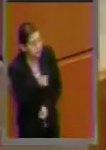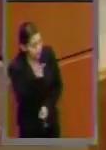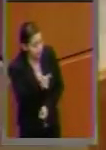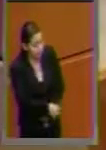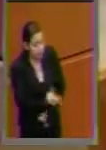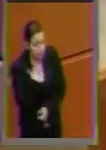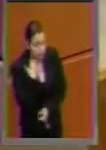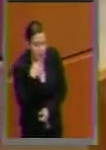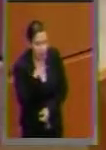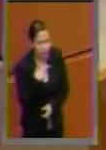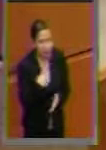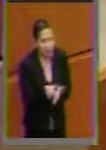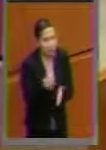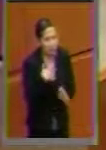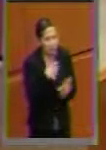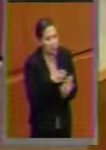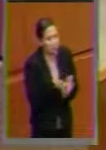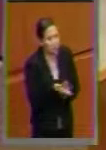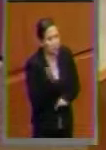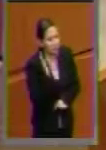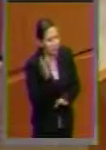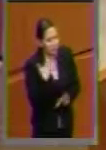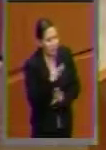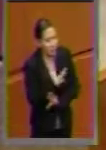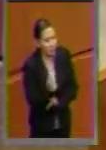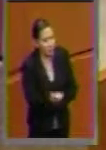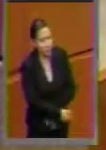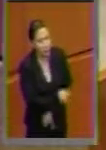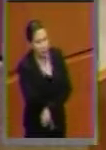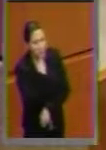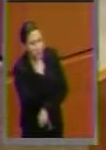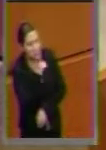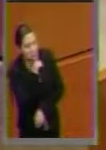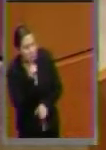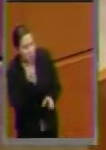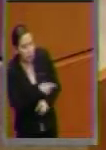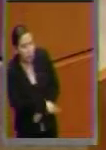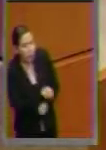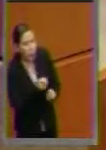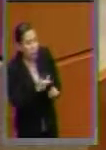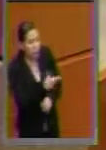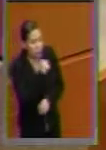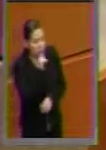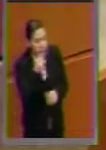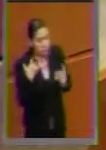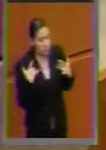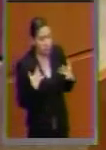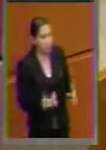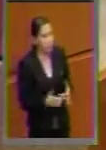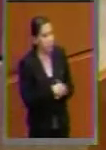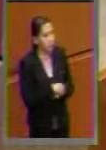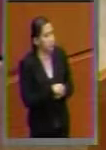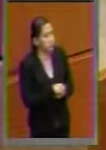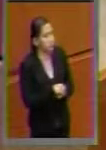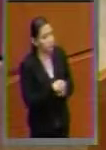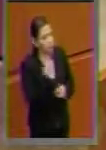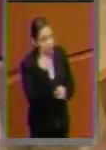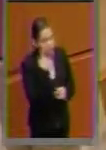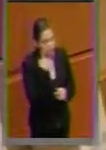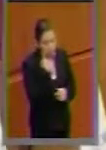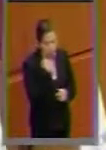es mejor pues que se pongan de acuerdo y que no denuncien es mejor que no pase nada esté miren